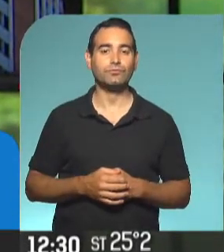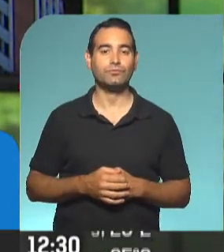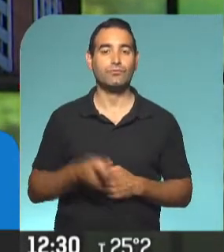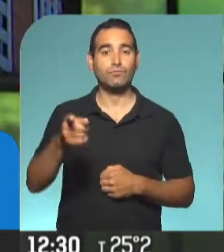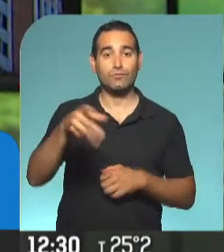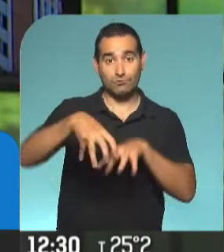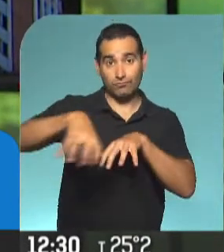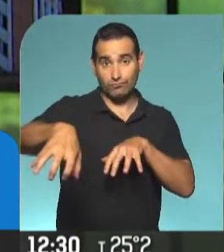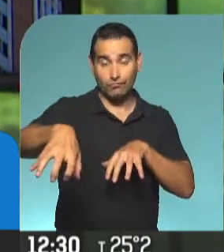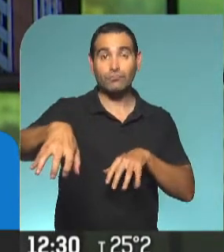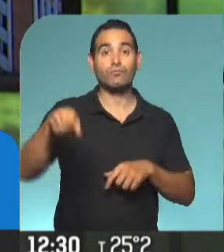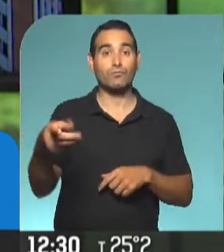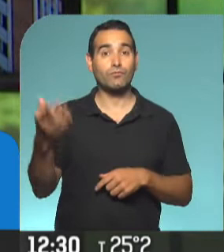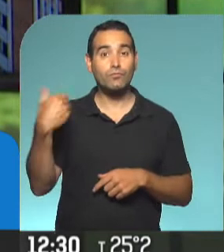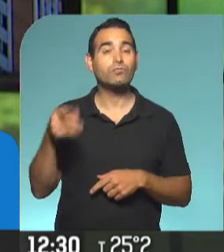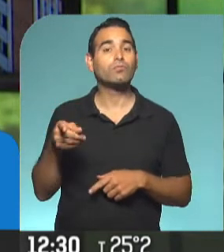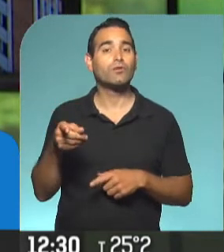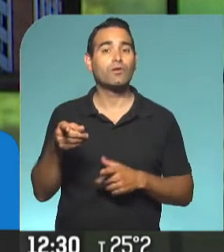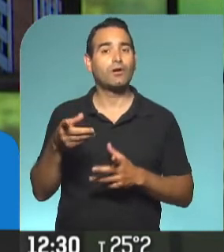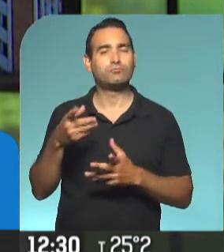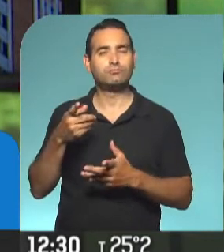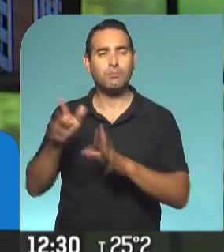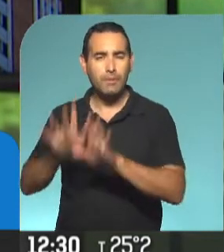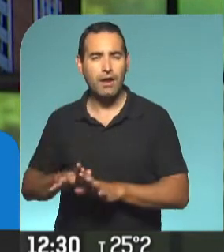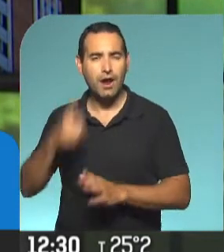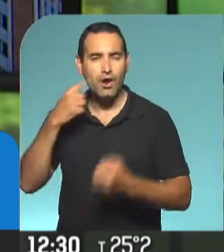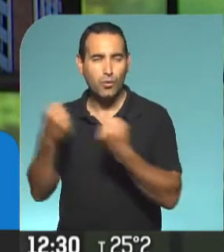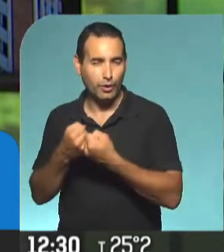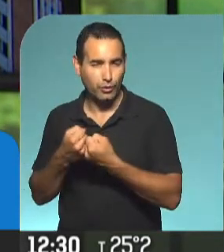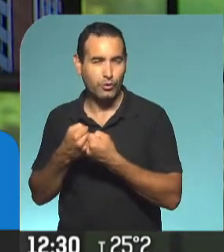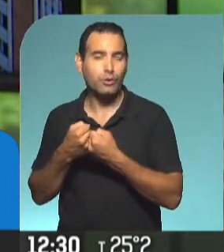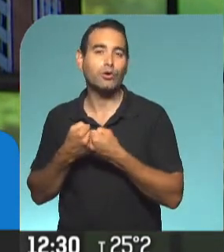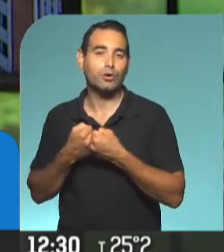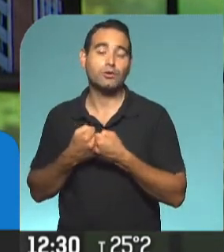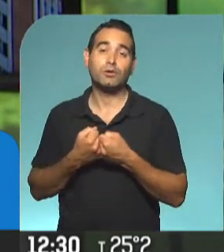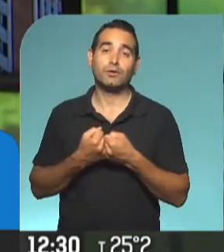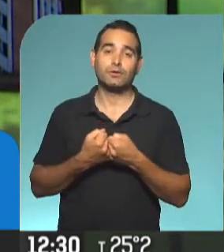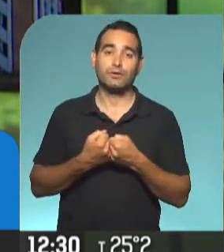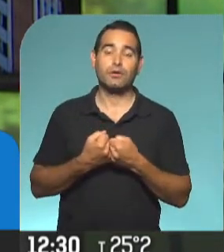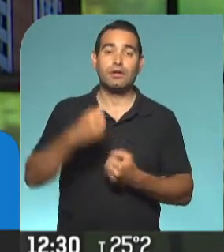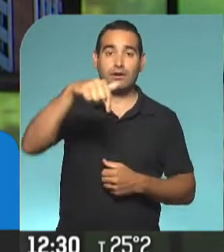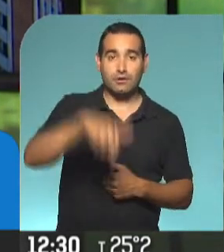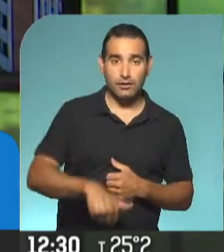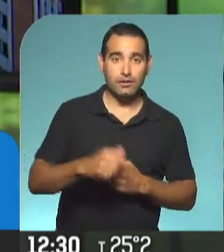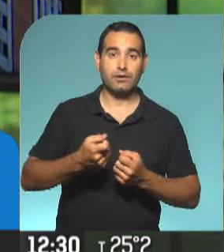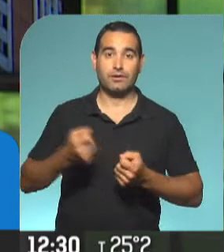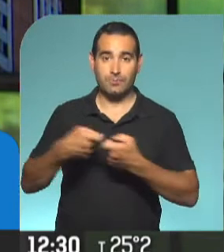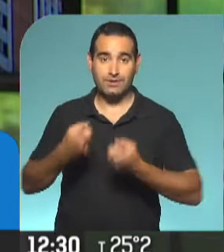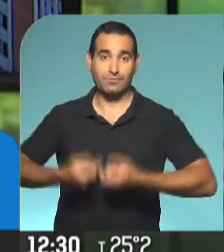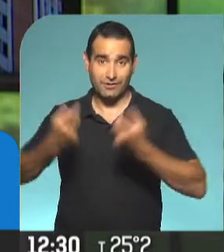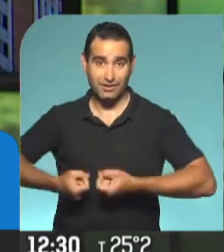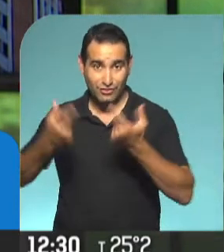los sectores que impulsaron y le dieron forma a este acuerdo es decir este es un punto importante para entender hoy los exportadores de cereales